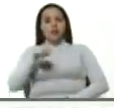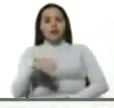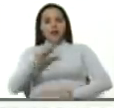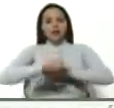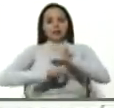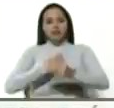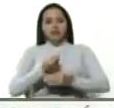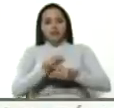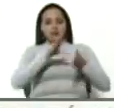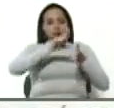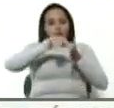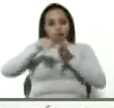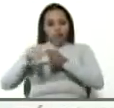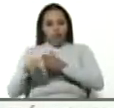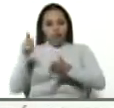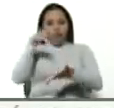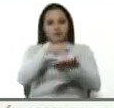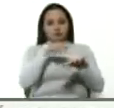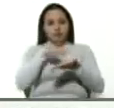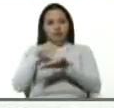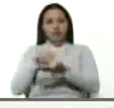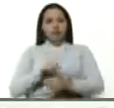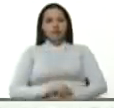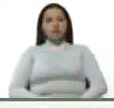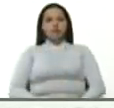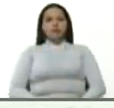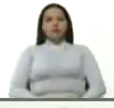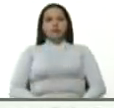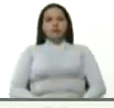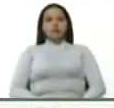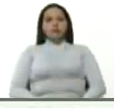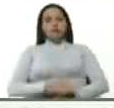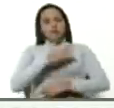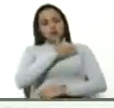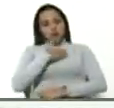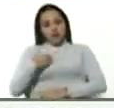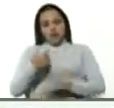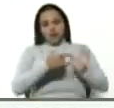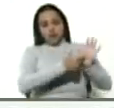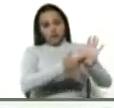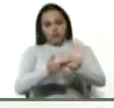para Delinquir. Igualmente quiero mostrarles a ustedes